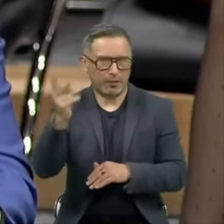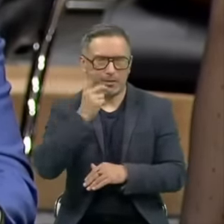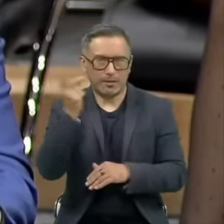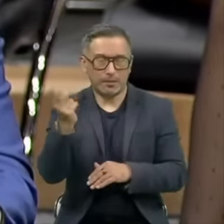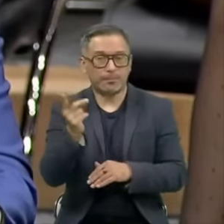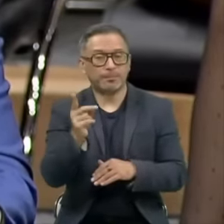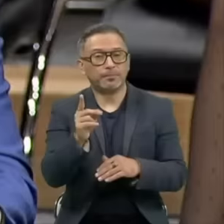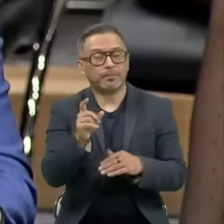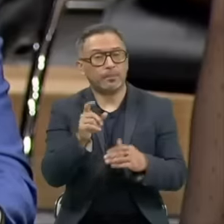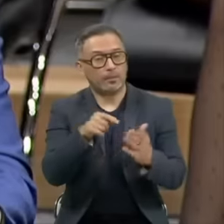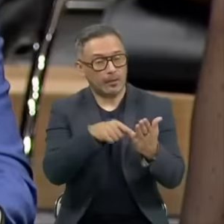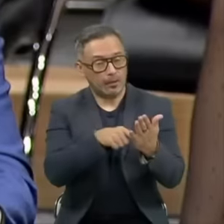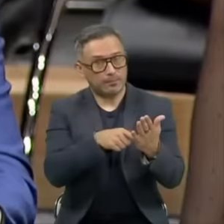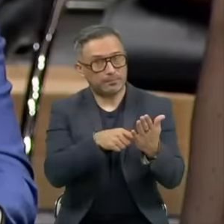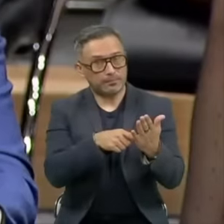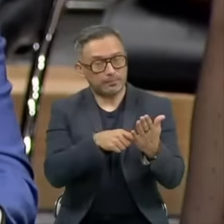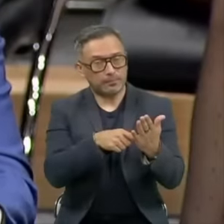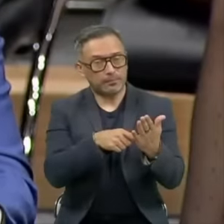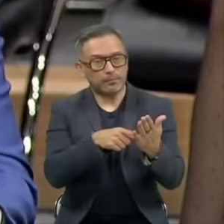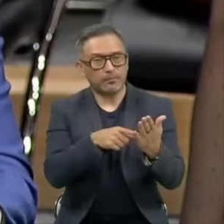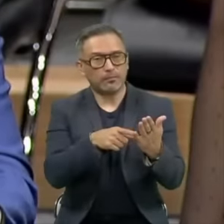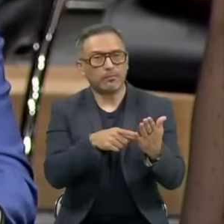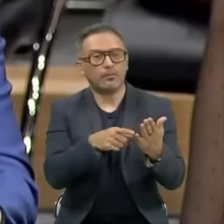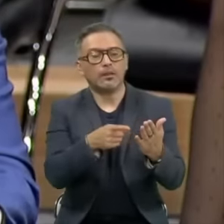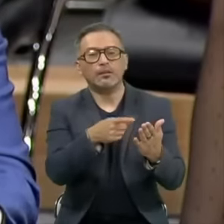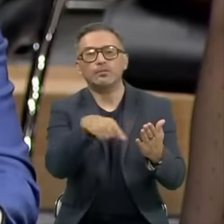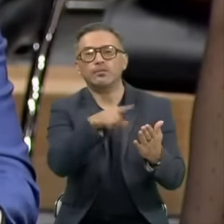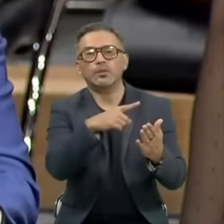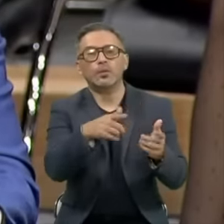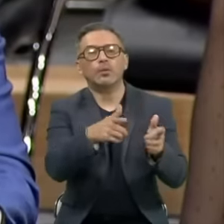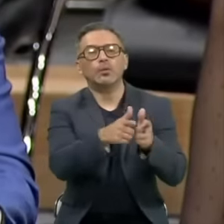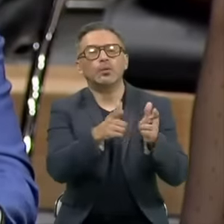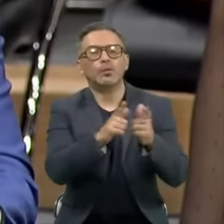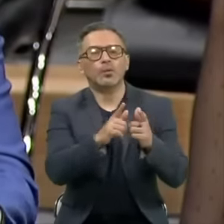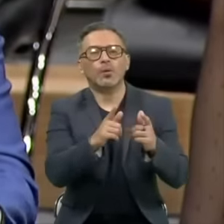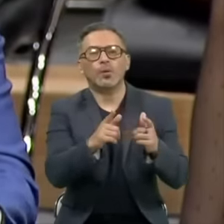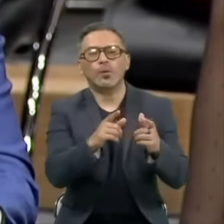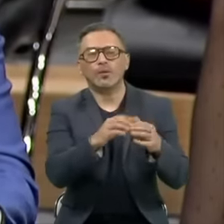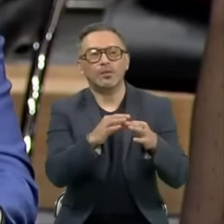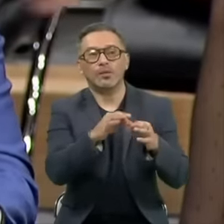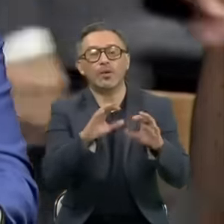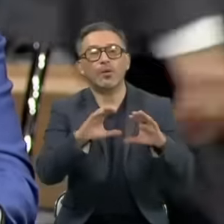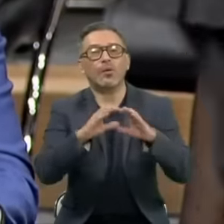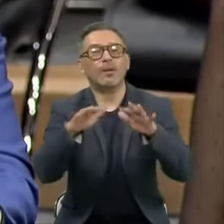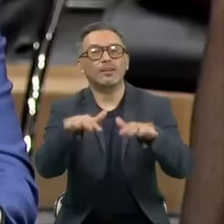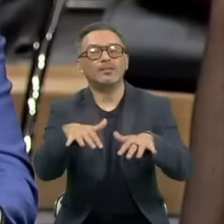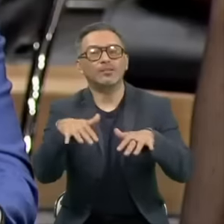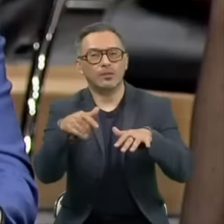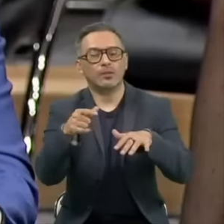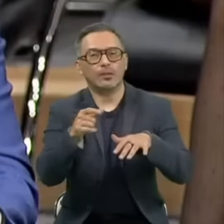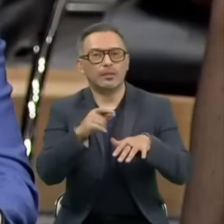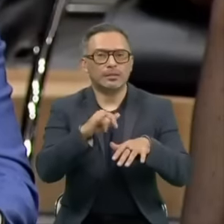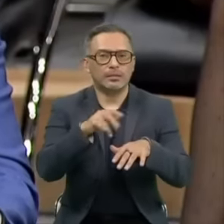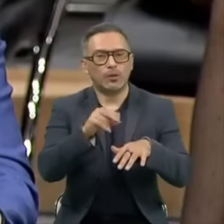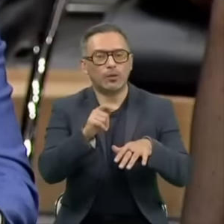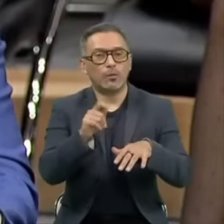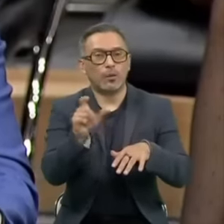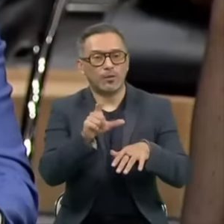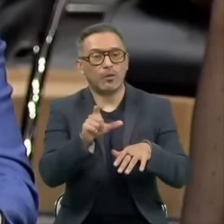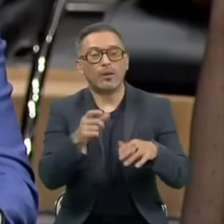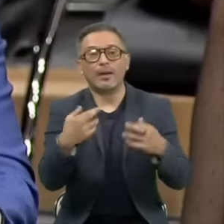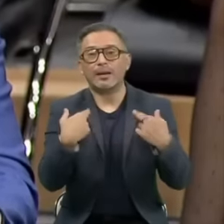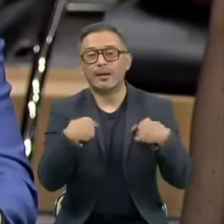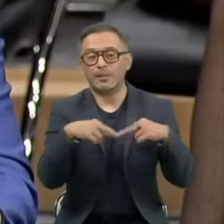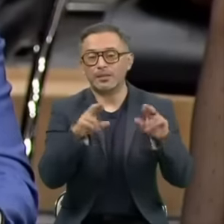de analizar la existencia o no de una integración fraudulenta del Congreso es en la asignación de la representación